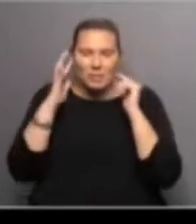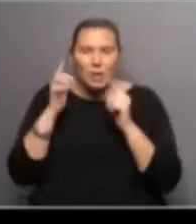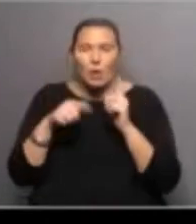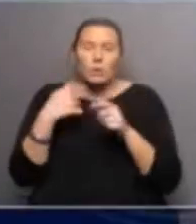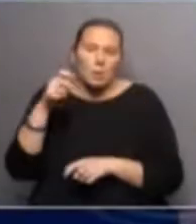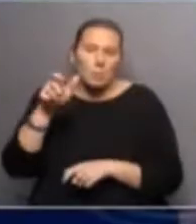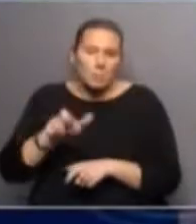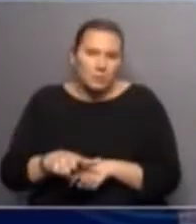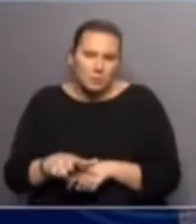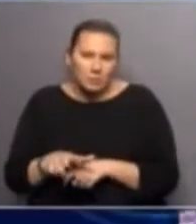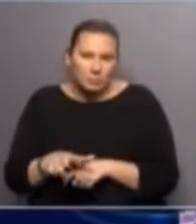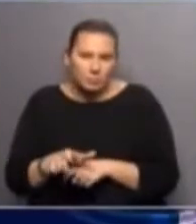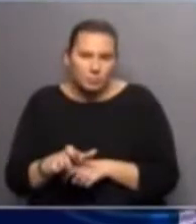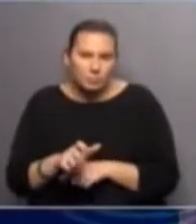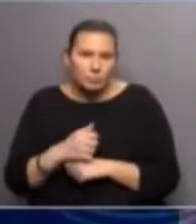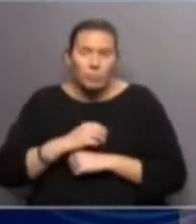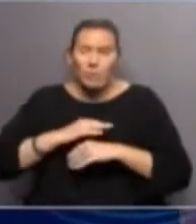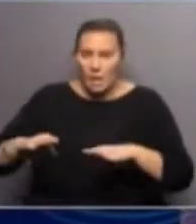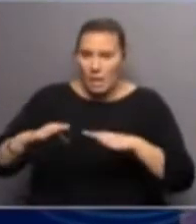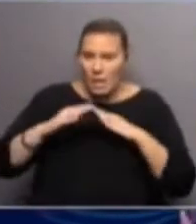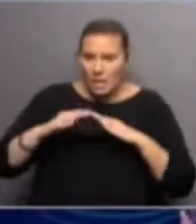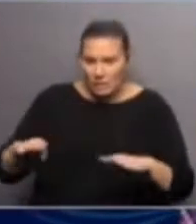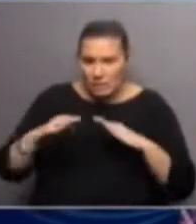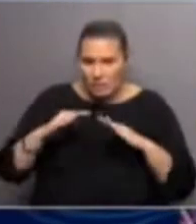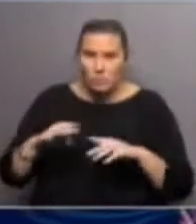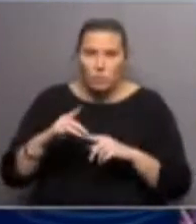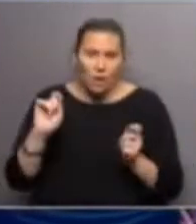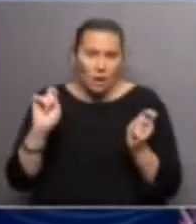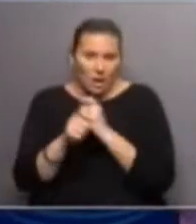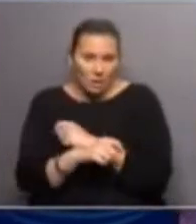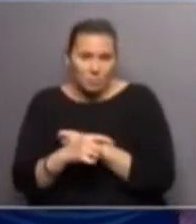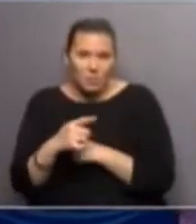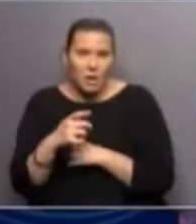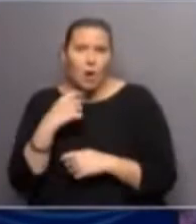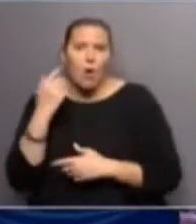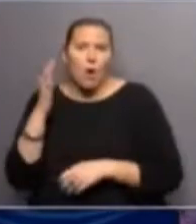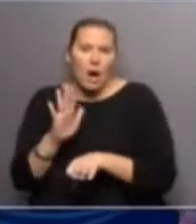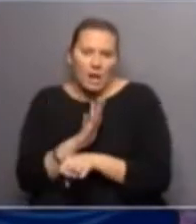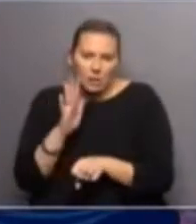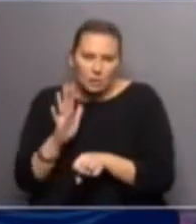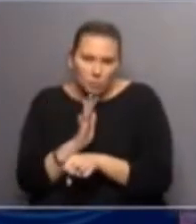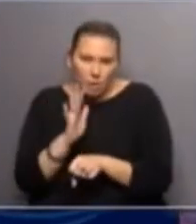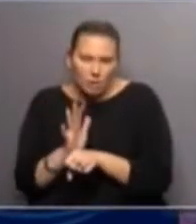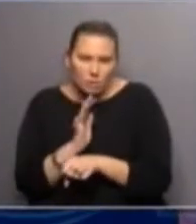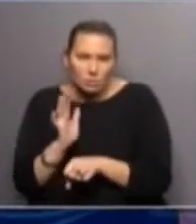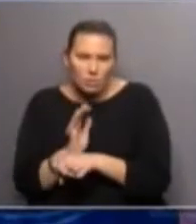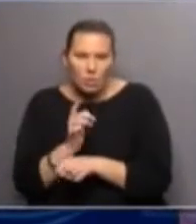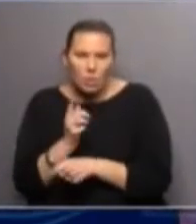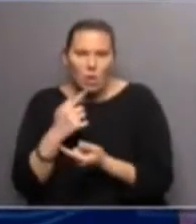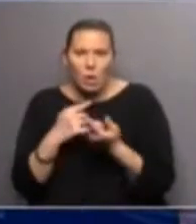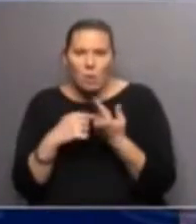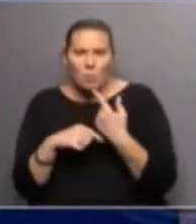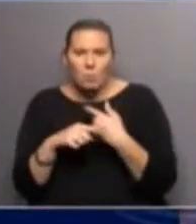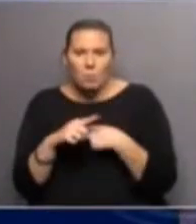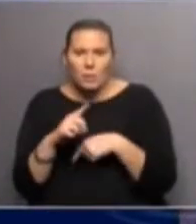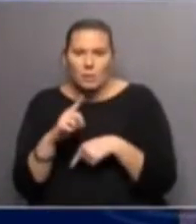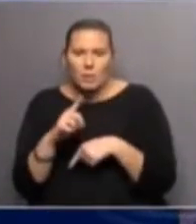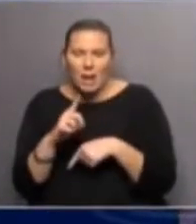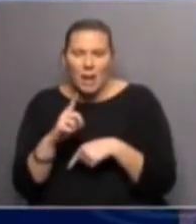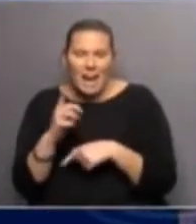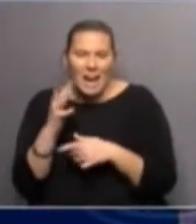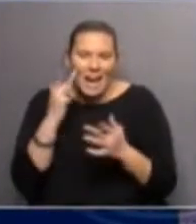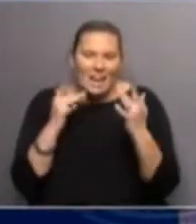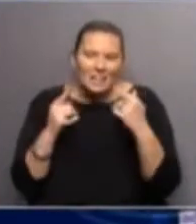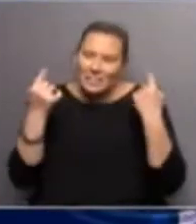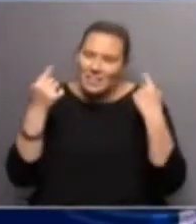otras personas que cambian de chip haciendo ejercicios, o de repente actuando, o de repente haciendo otro. El arte es